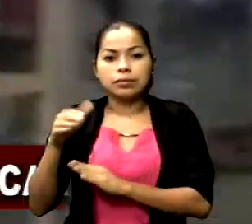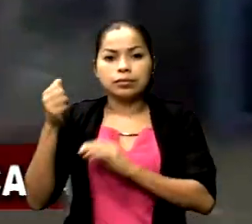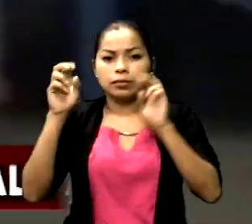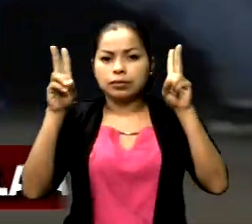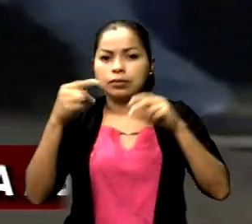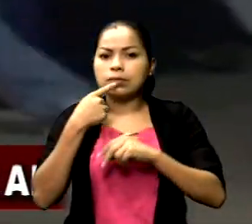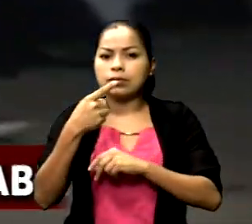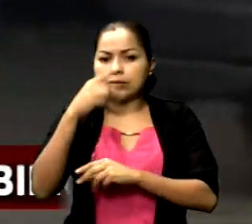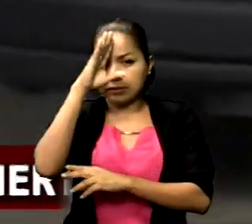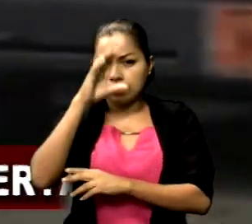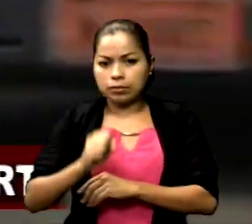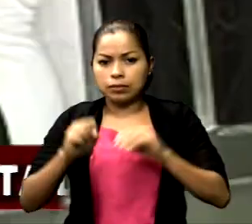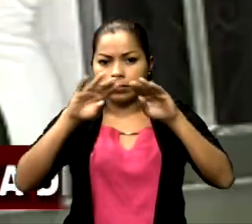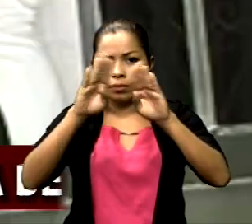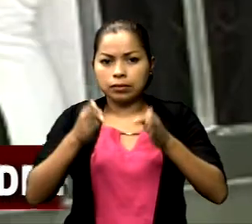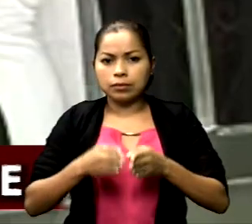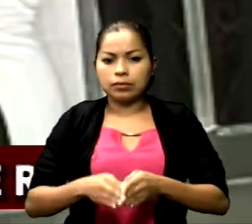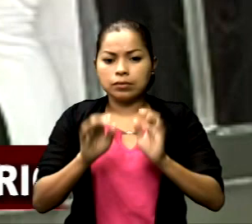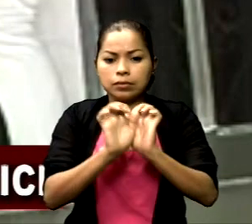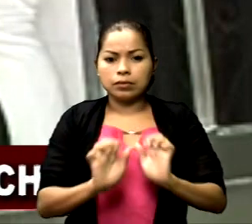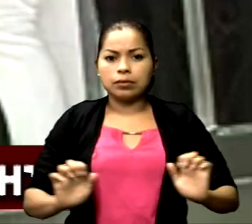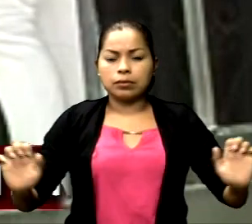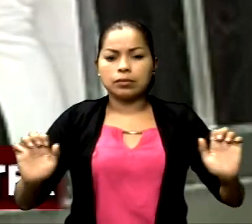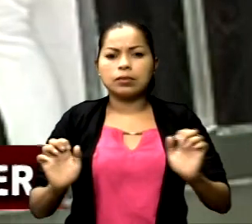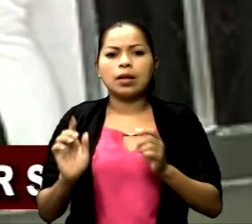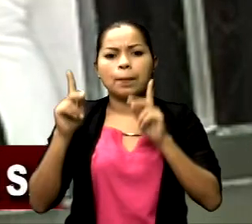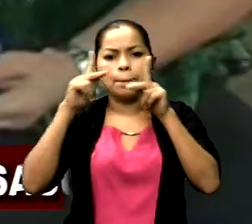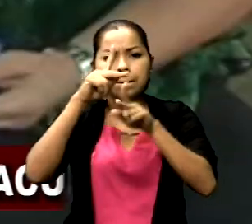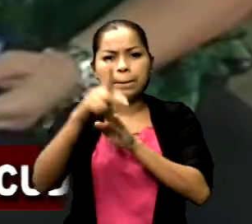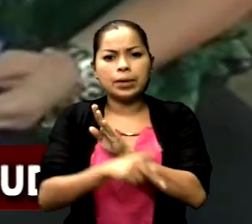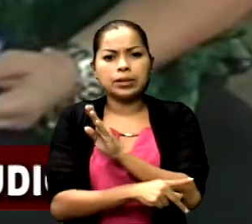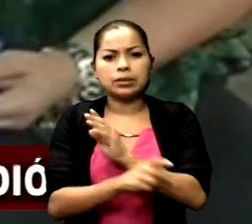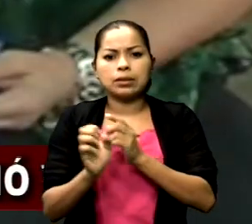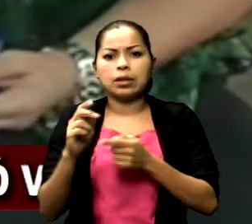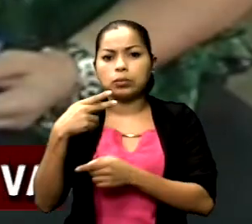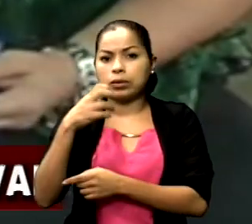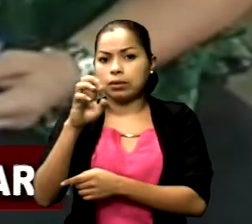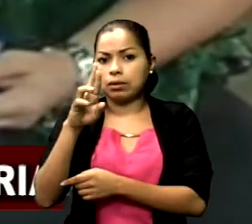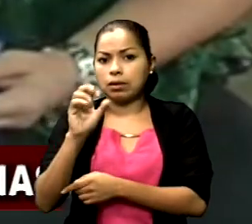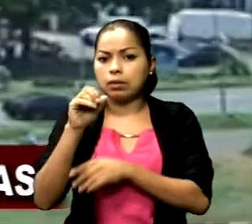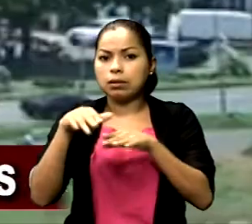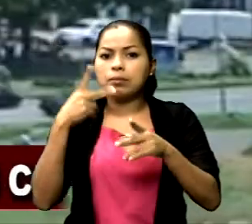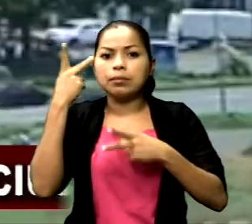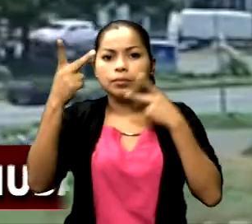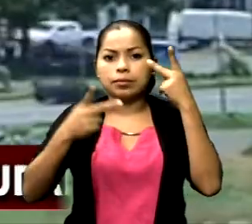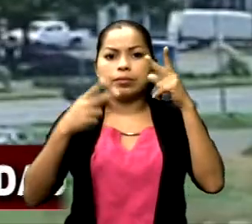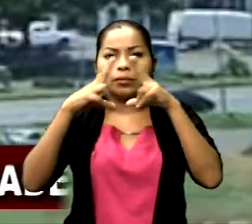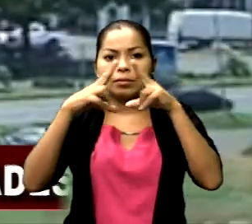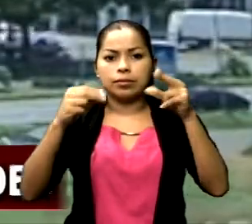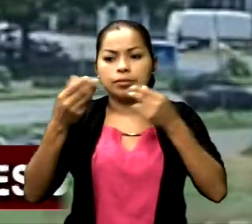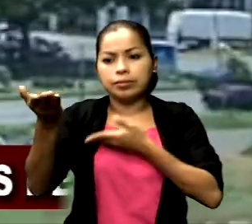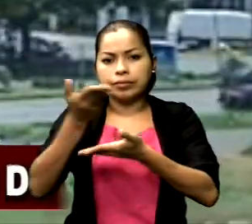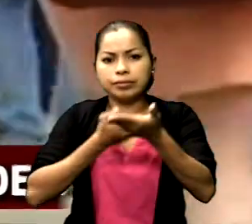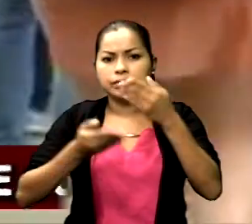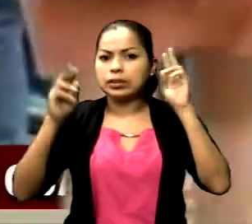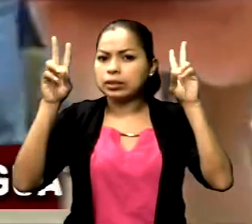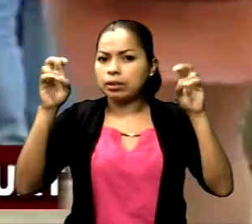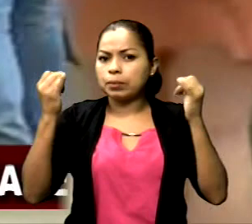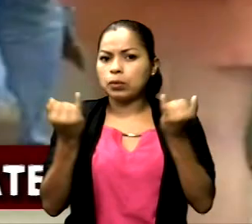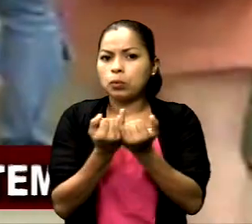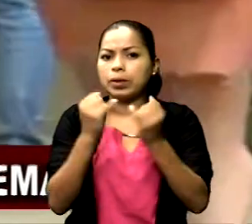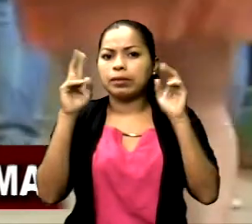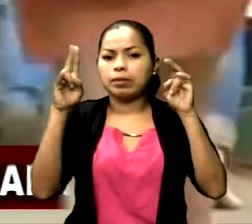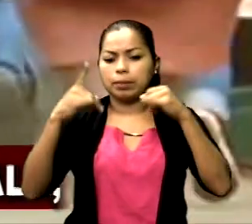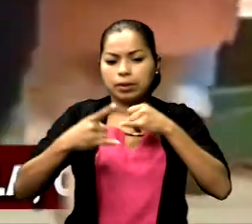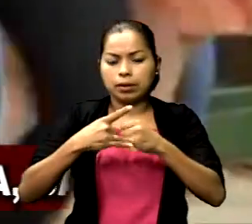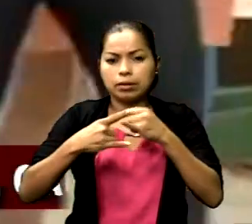enfatizó que la embajadora para mujeres y niñas de Australia está de visita en nuestro país para intercambiar en temas sobre igualdad de